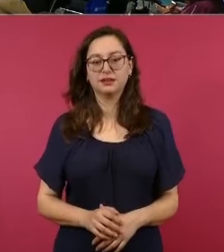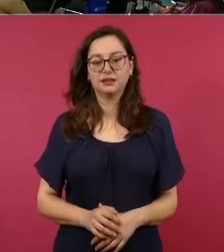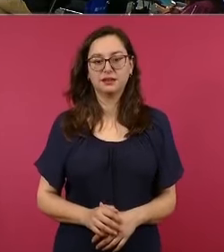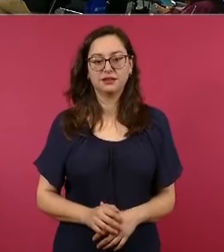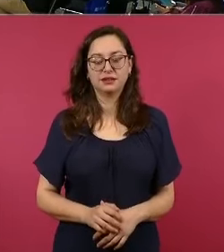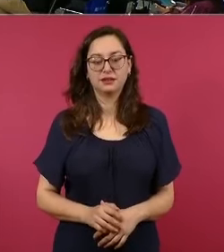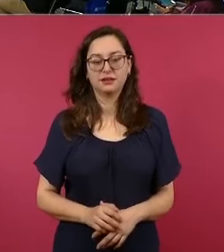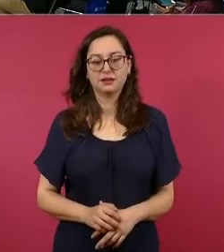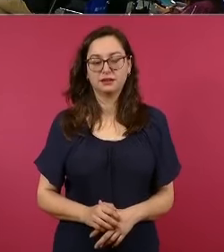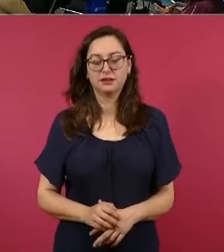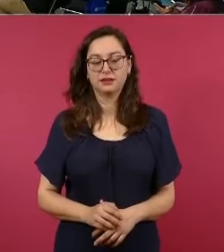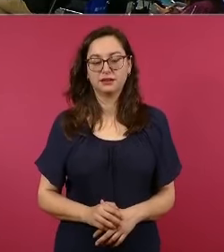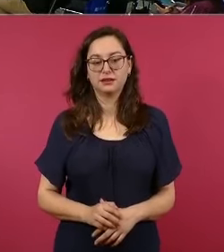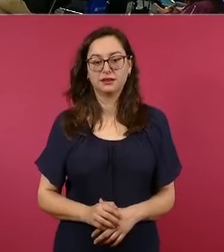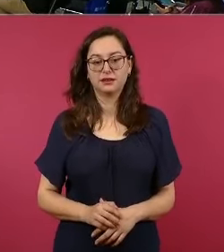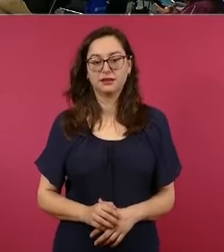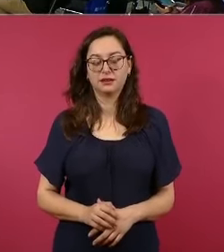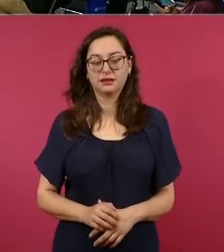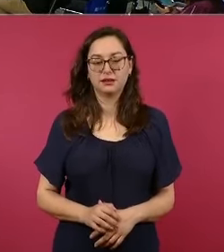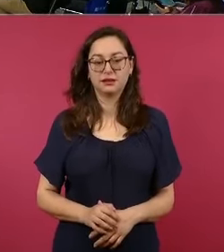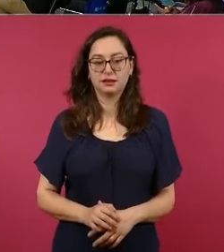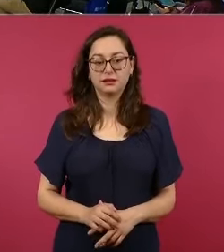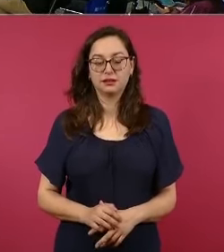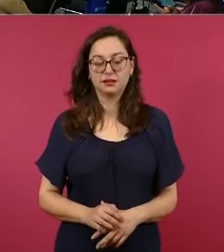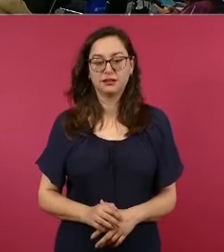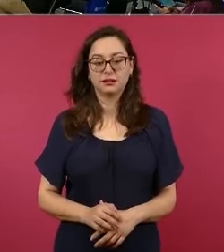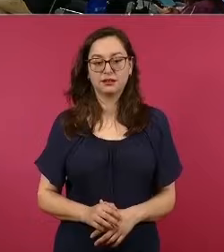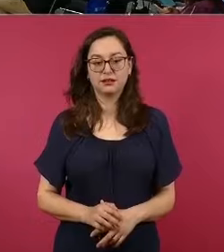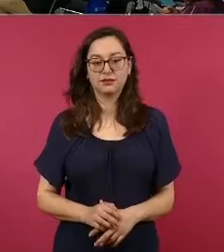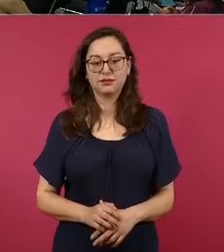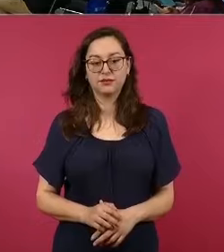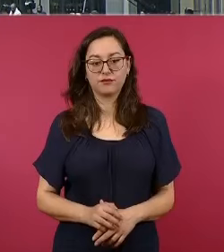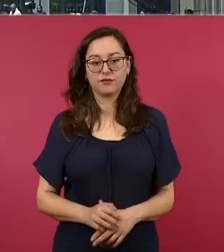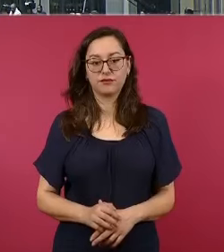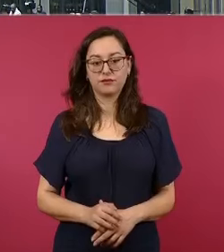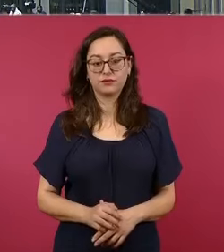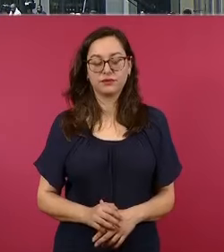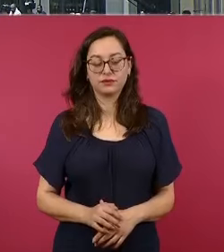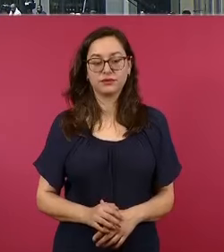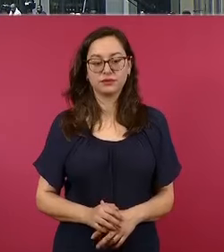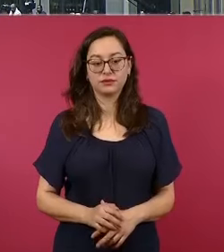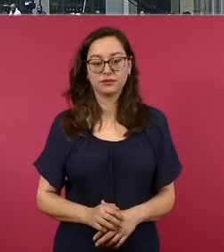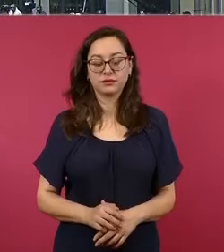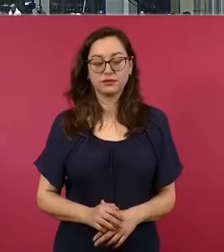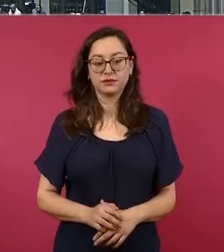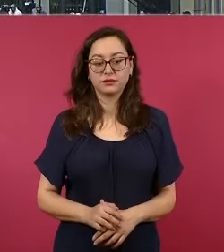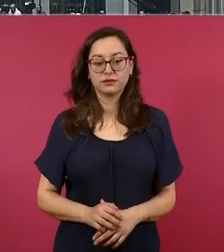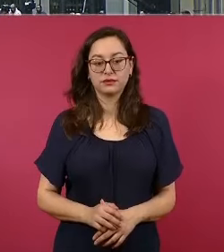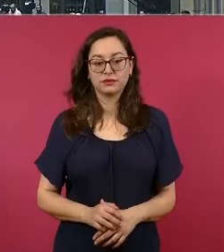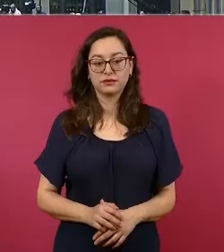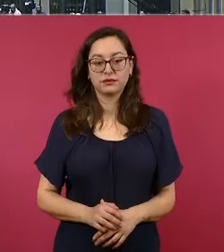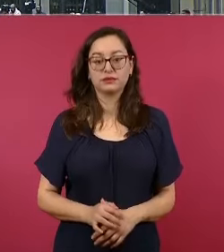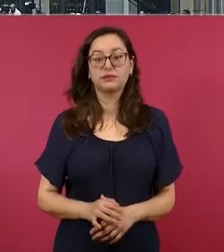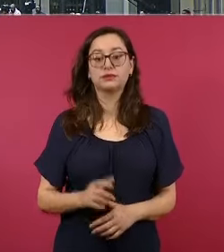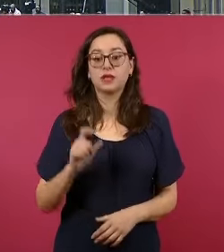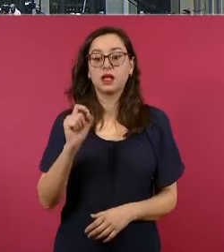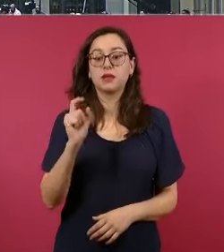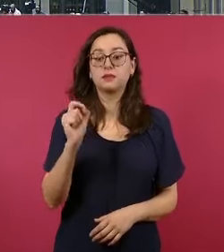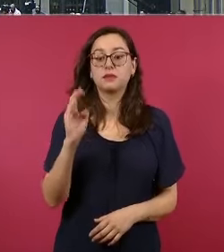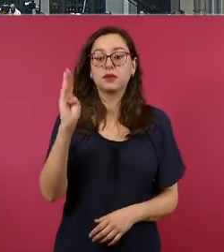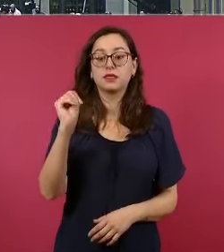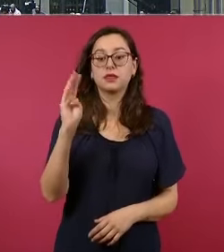sí sí es Sí en el 29 de abril me